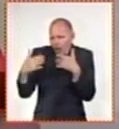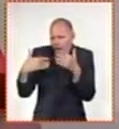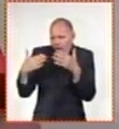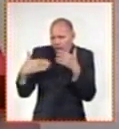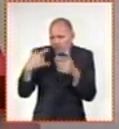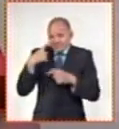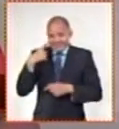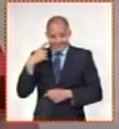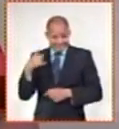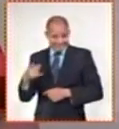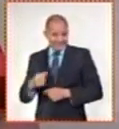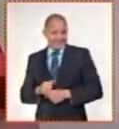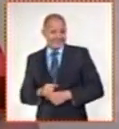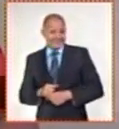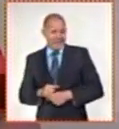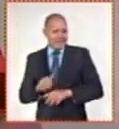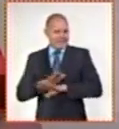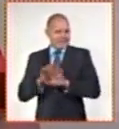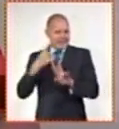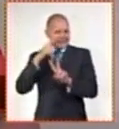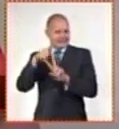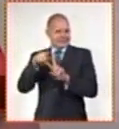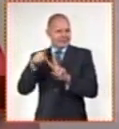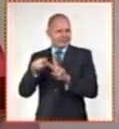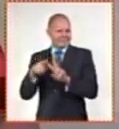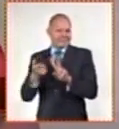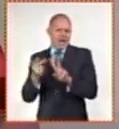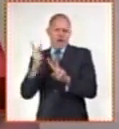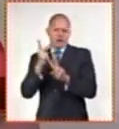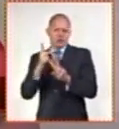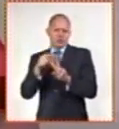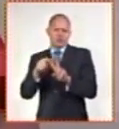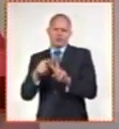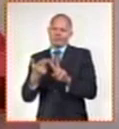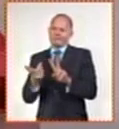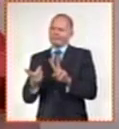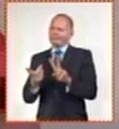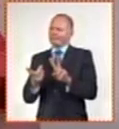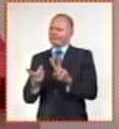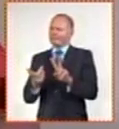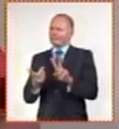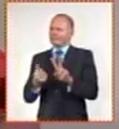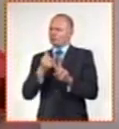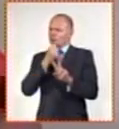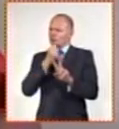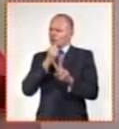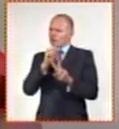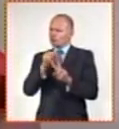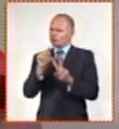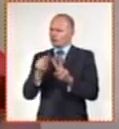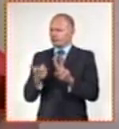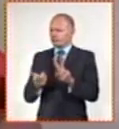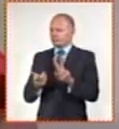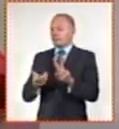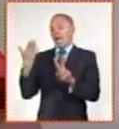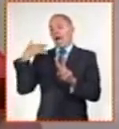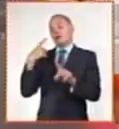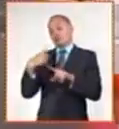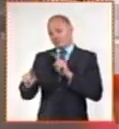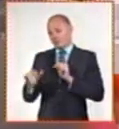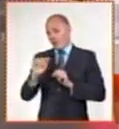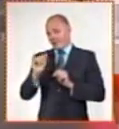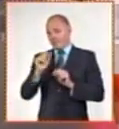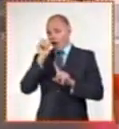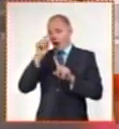la cúpula del macrismo. Inicialmente habían salido unas fotos de Luciani jugando al